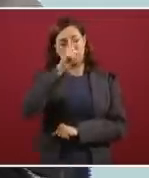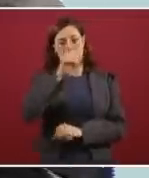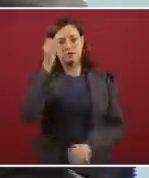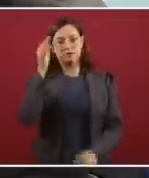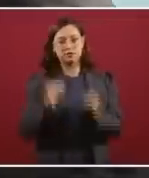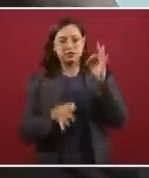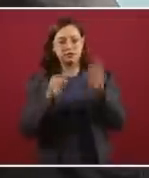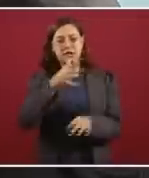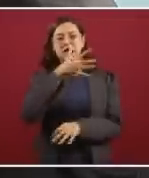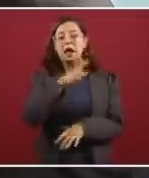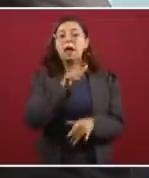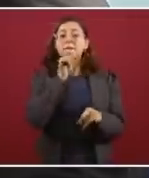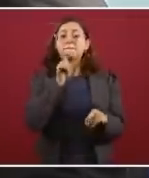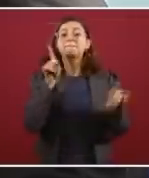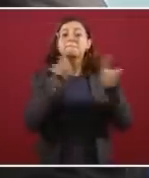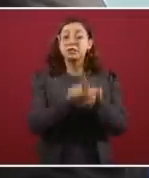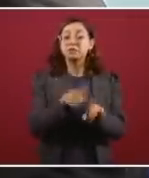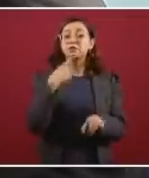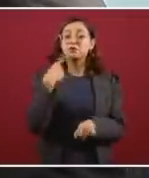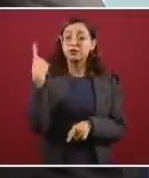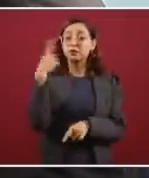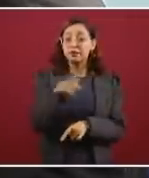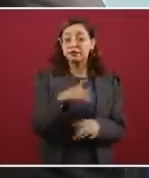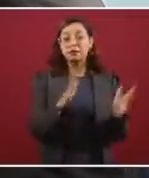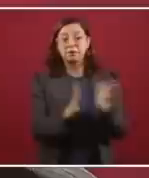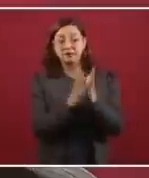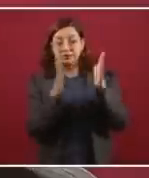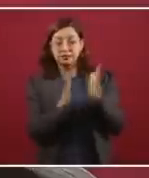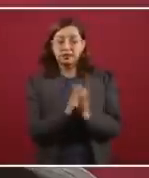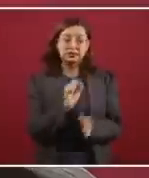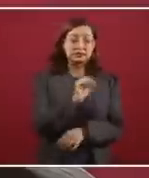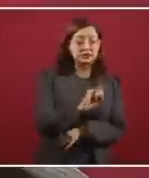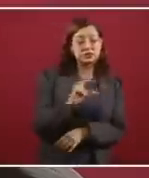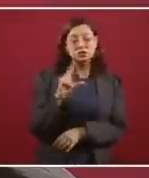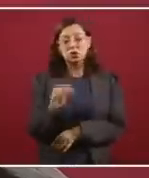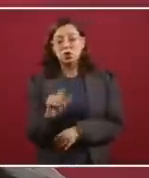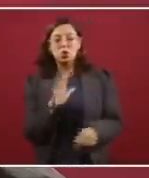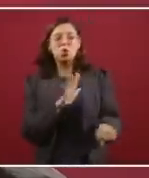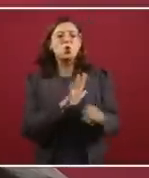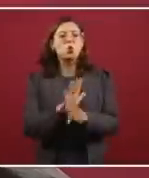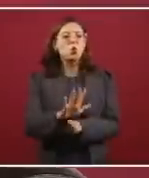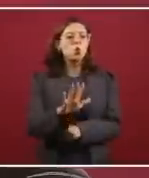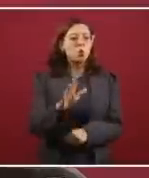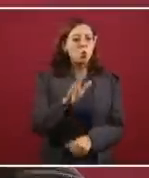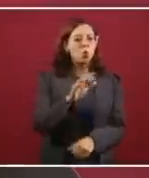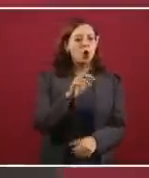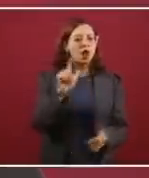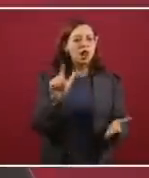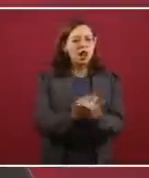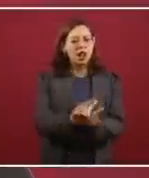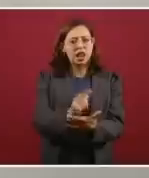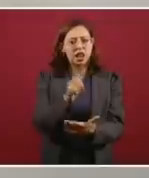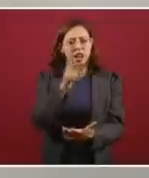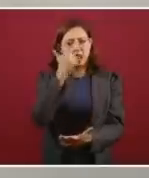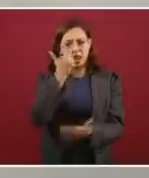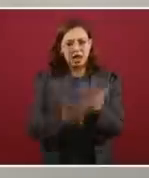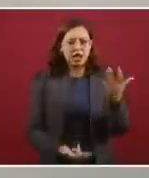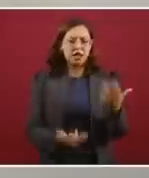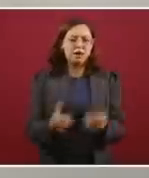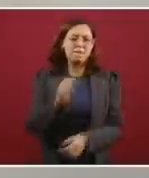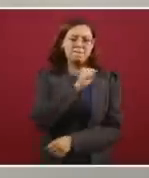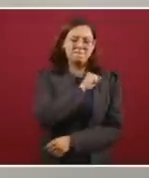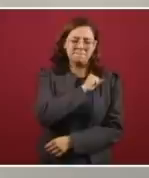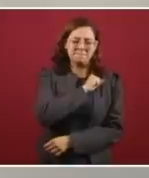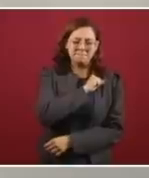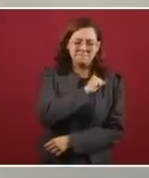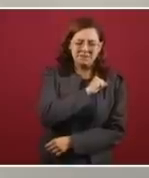para ver si también van a participar o no y con qué tipo de delito que van a imputar. Allá se denominan delitos de odio o crímenes